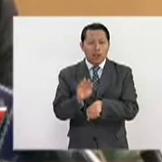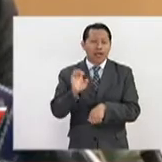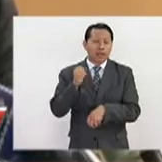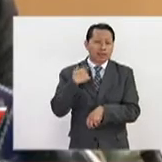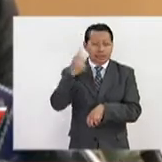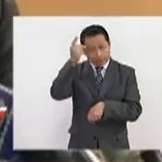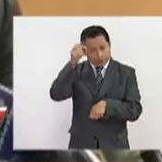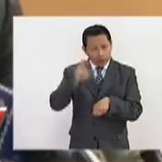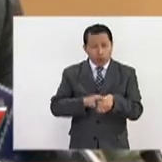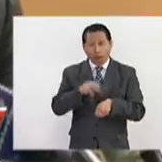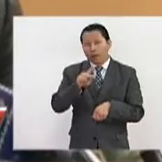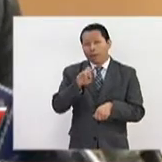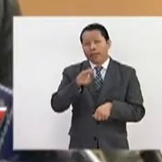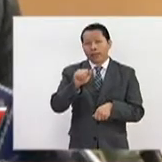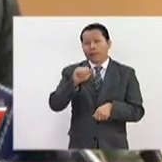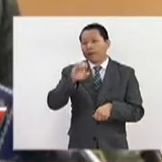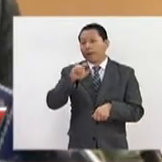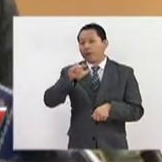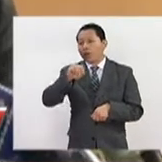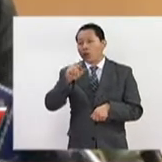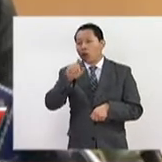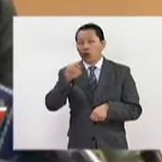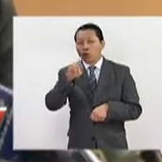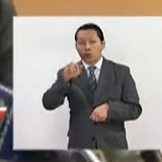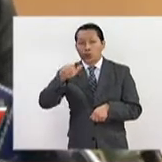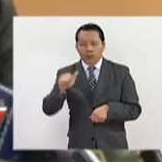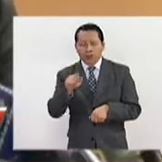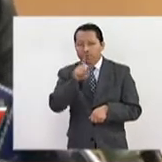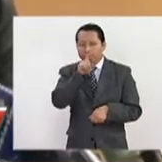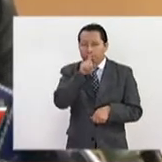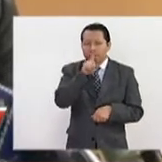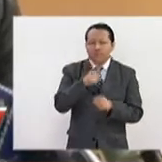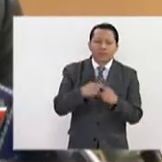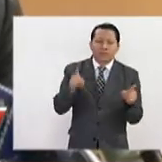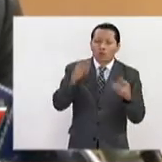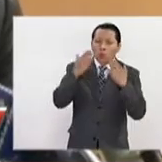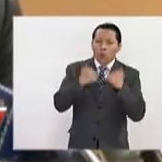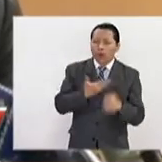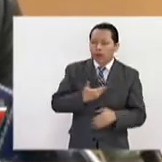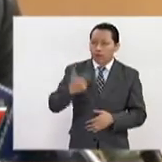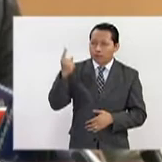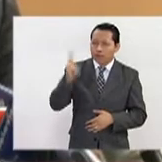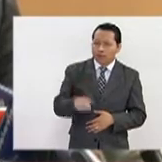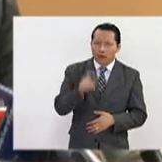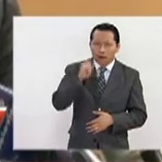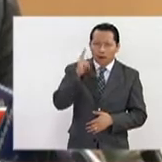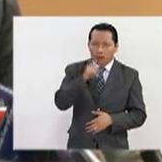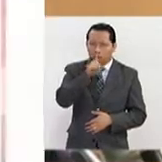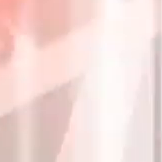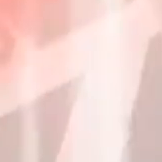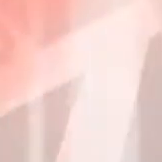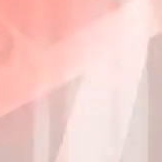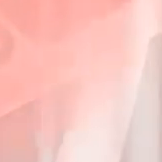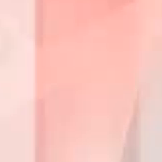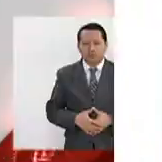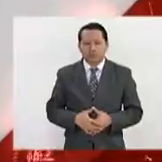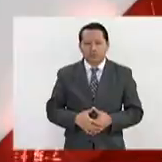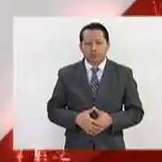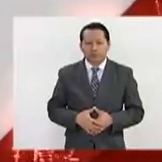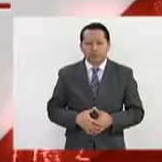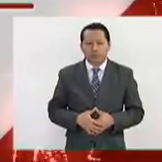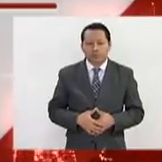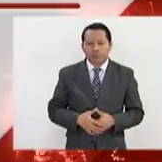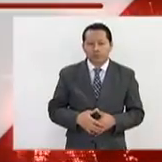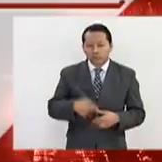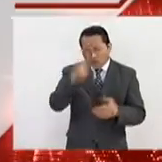exdirector de Pemex, Emilio Lozoya, y por lo mismo dijo no hubo ninguna instrucción presidencial al respecto. Yo